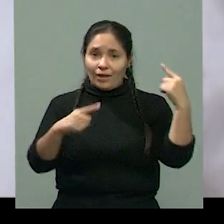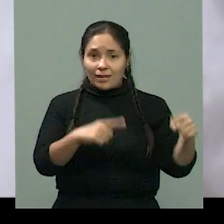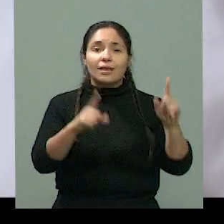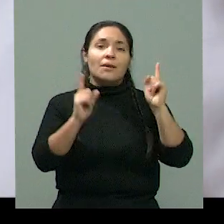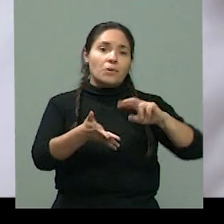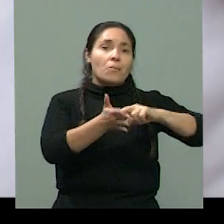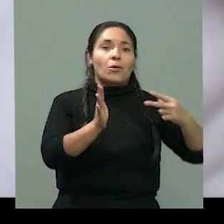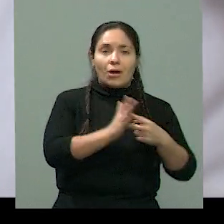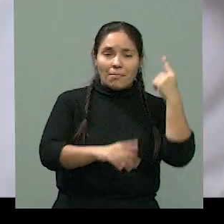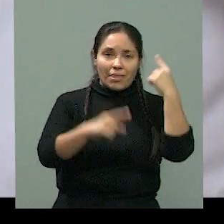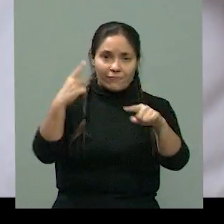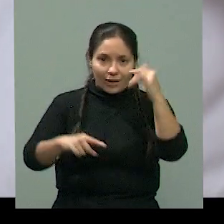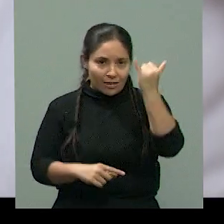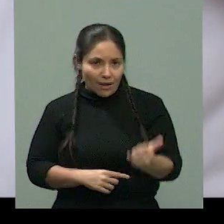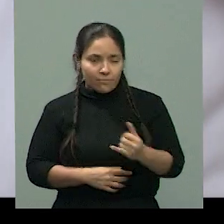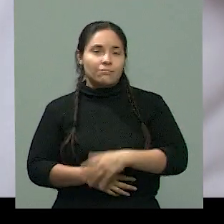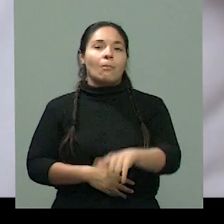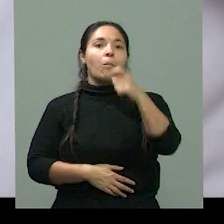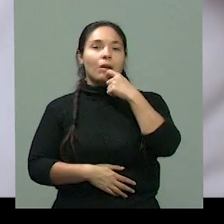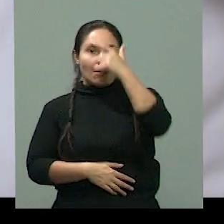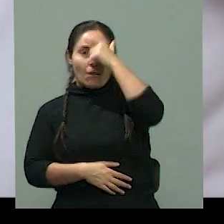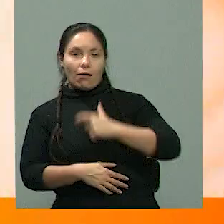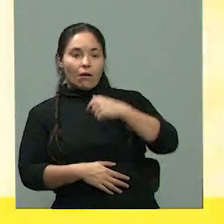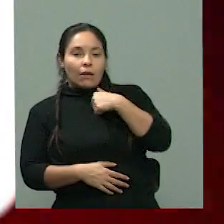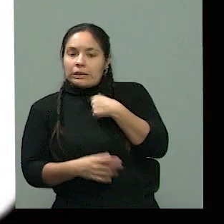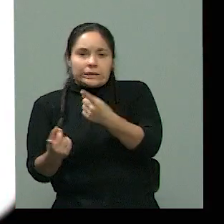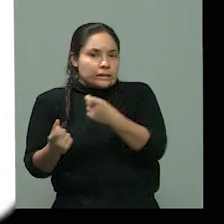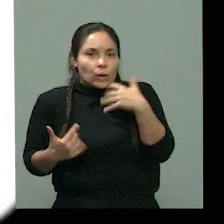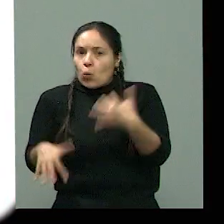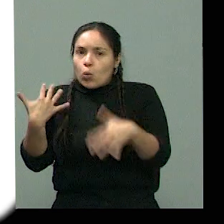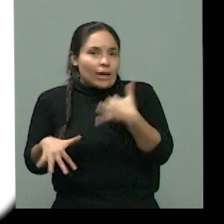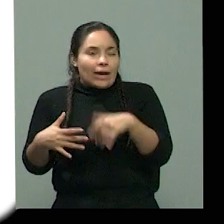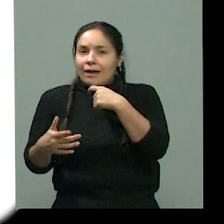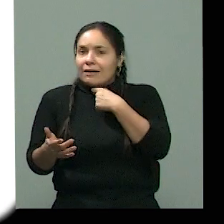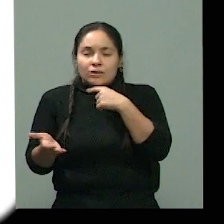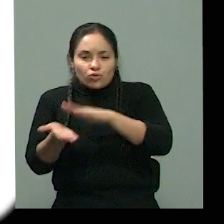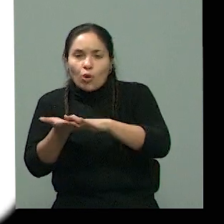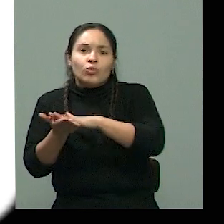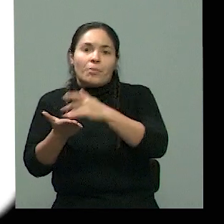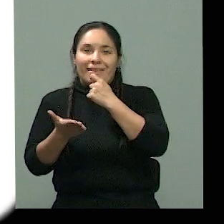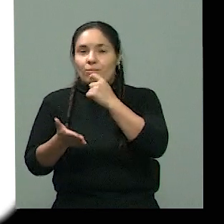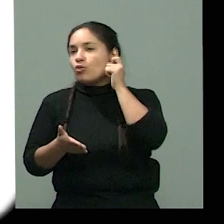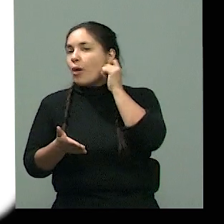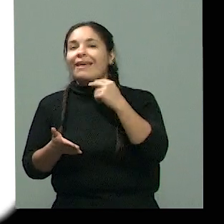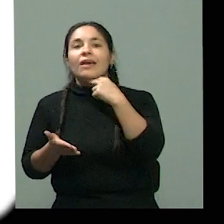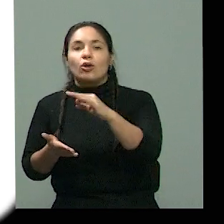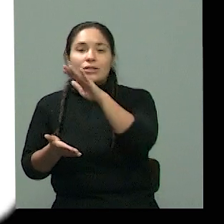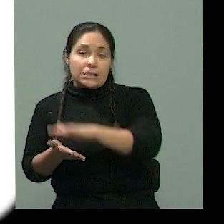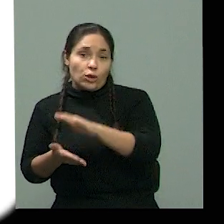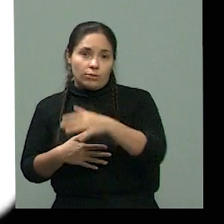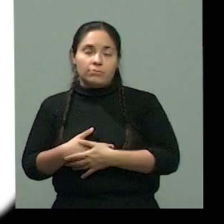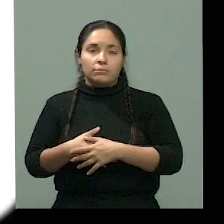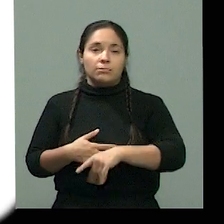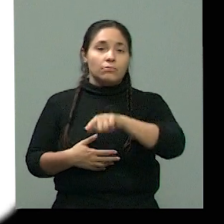a vos te parece inminente para ser resuelto, porque vos tenés un hijo chico, para mí tal vez no, sea otra